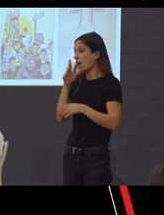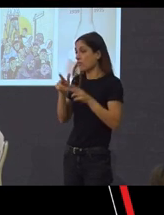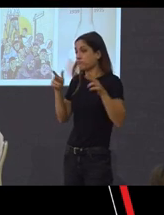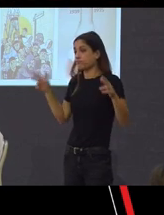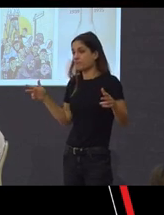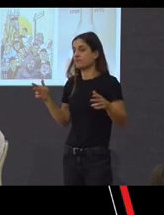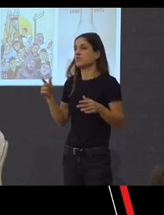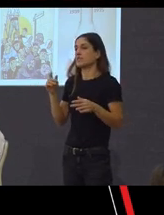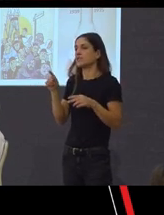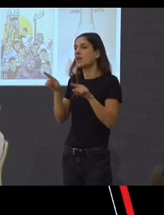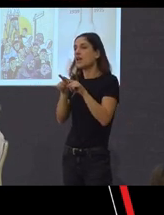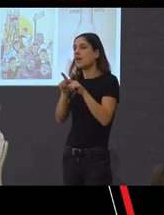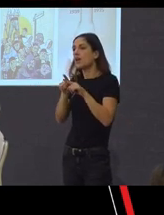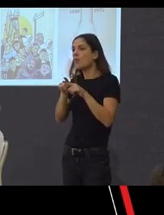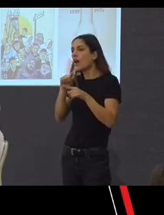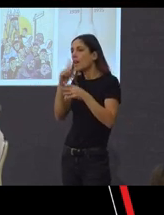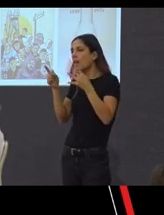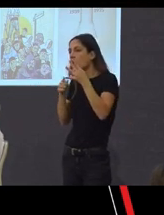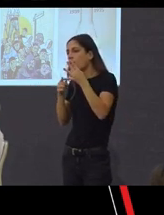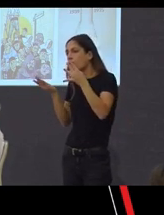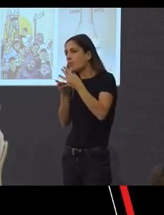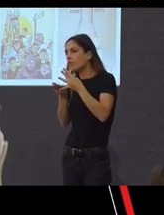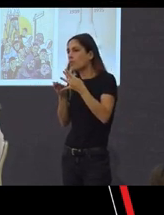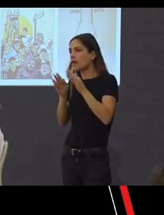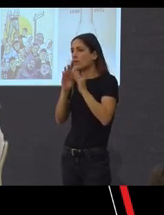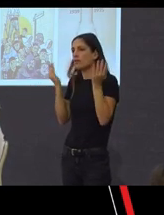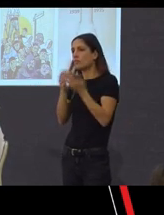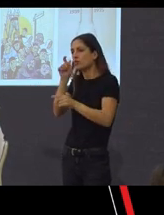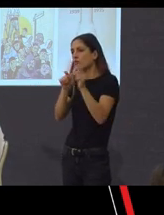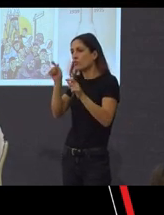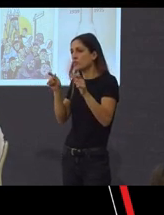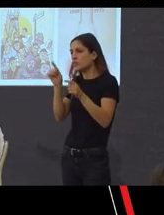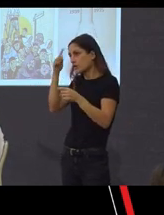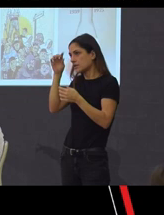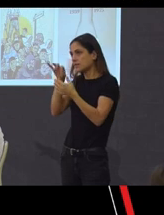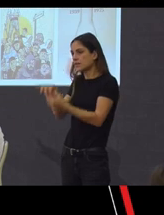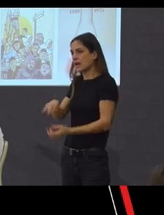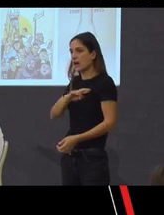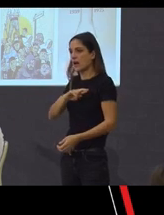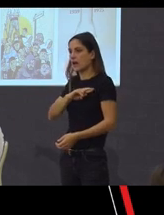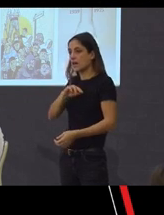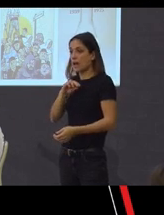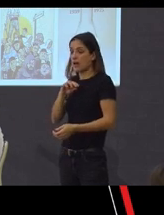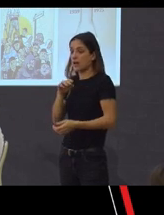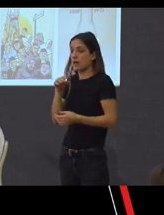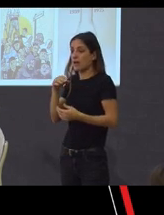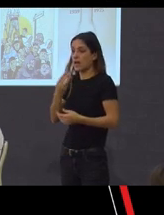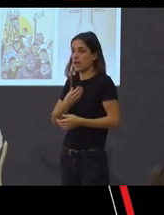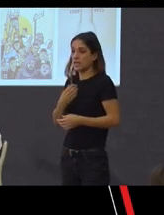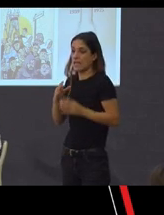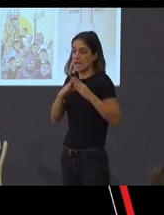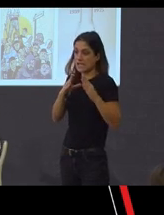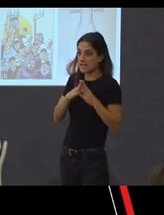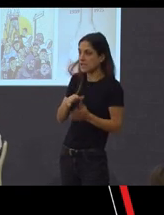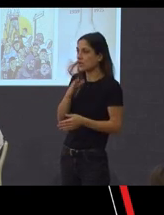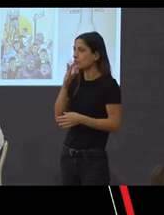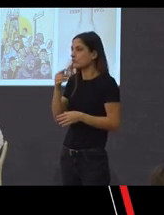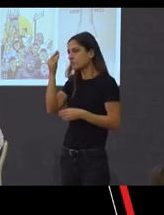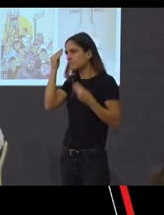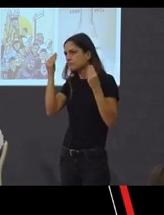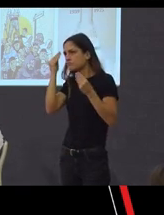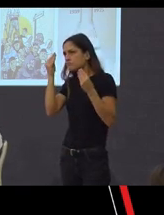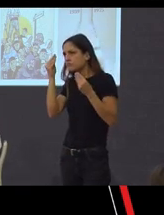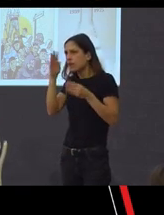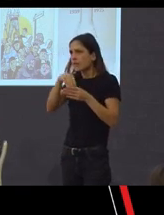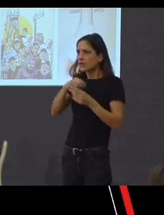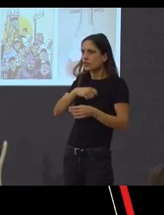dos católicos no mundo. E, polo tanto, cando o Vaticano pensa en España, pensa nese 6% de españóis que hai aí, que algo haberá que facer, pero